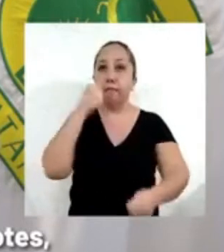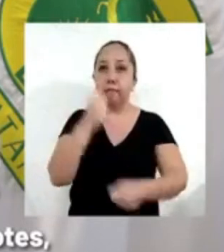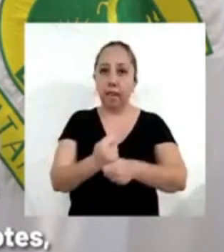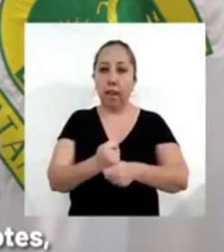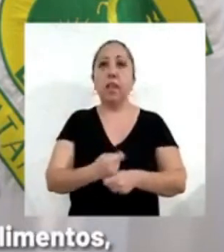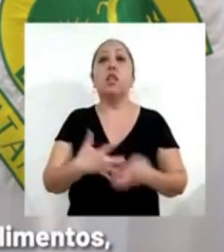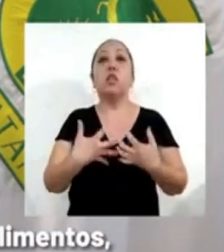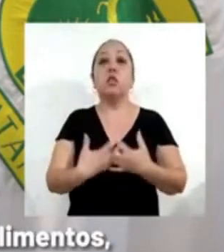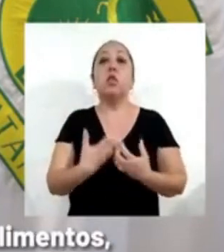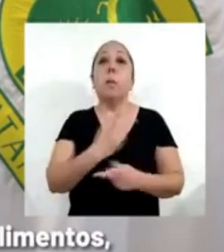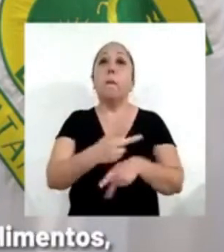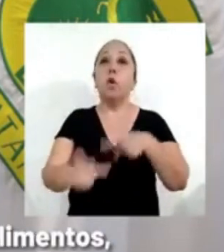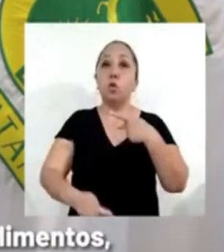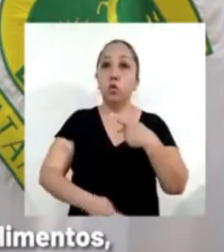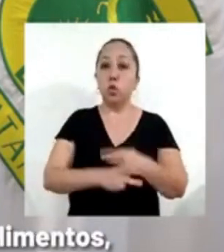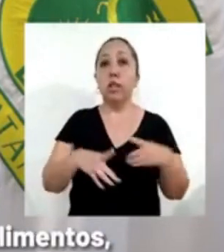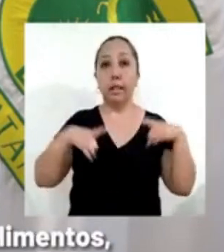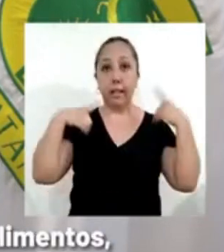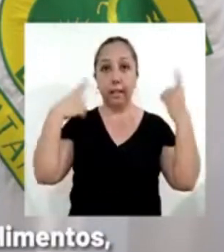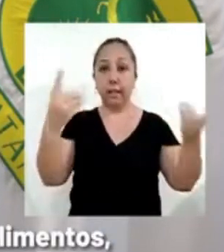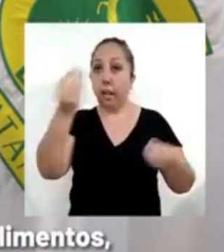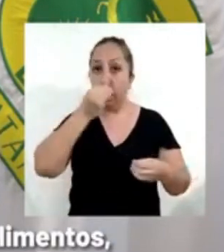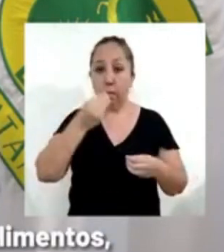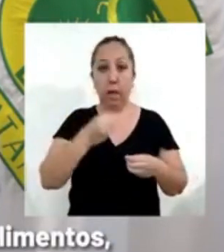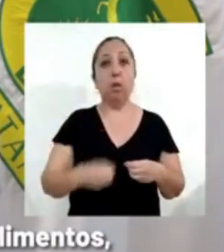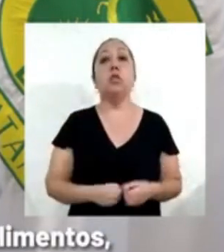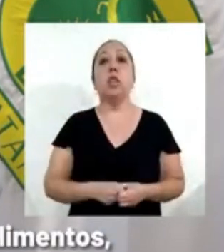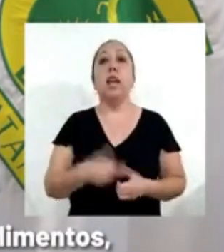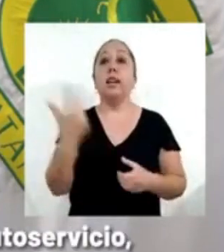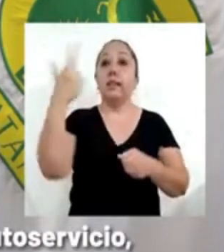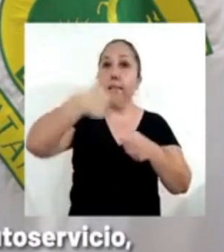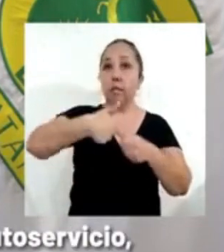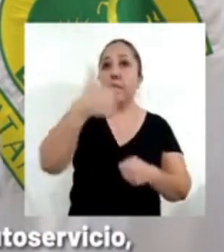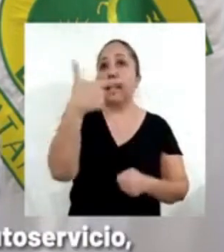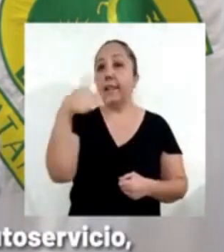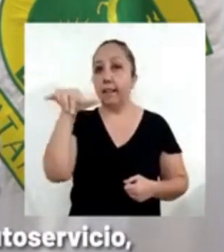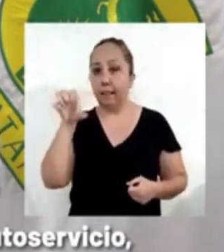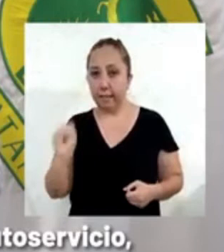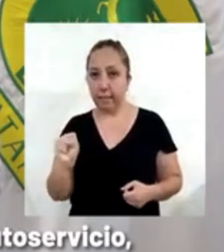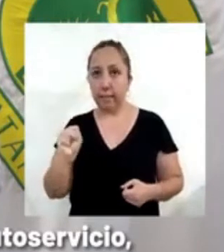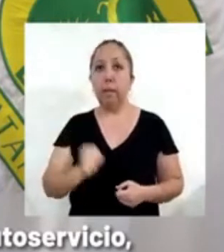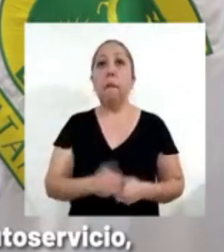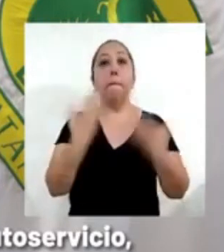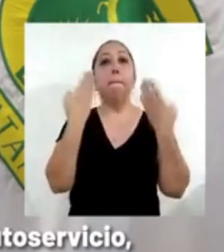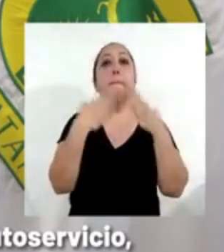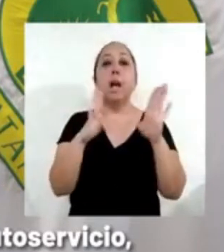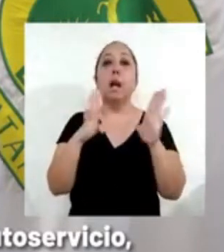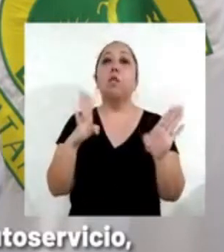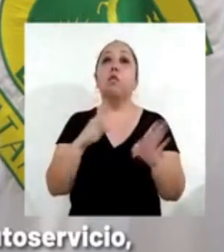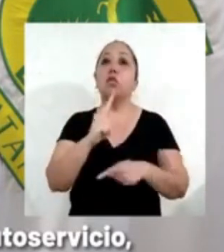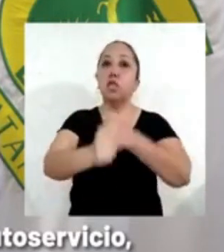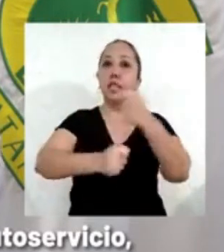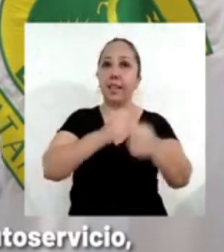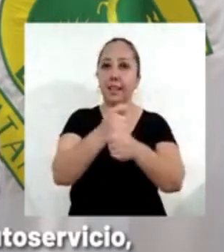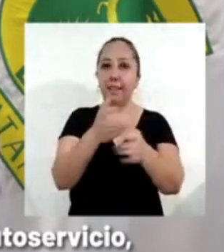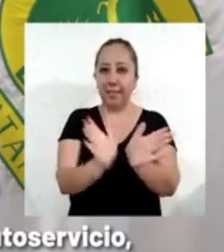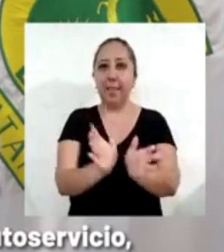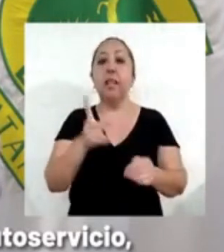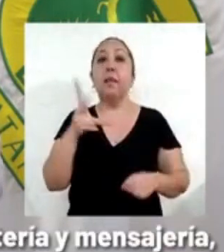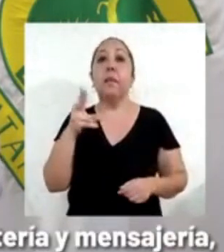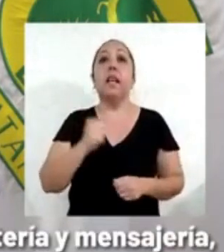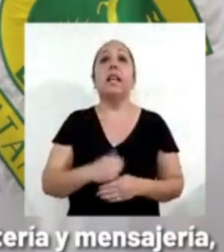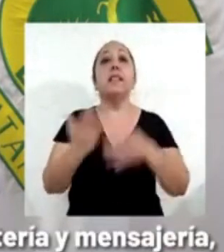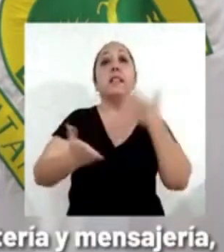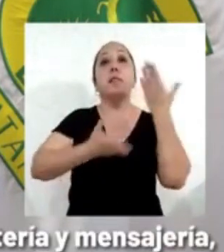de abarrotes, industria de producción y distribución de alimentos, gaseras y gasolineras, bancos, tiendas de